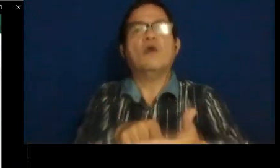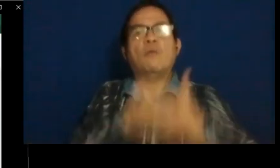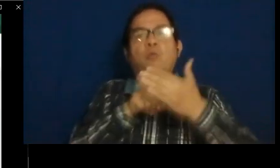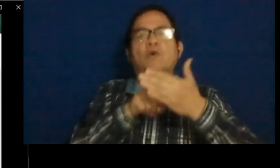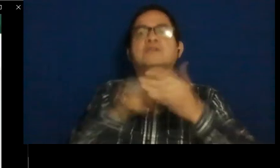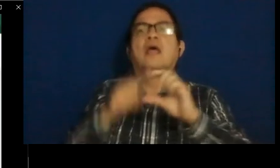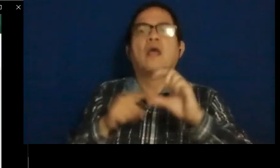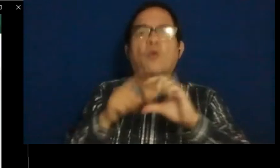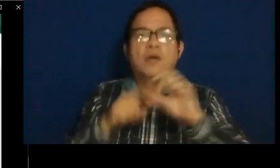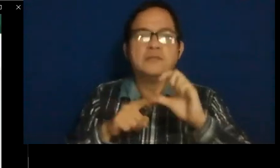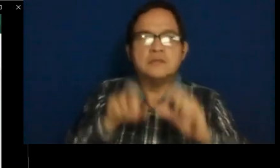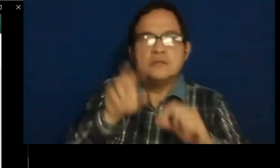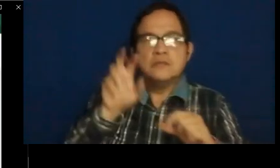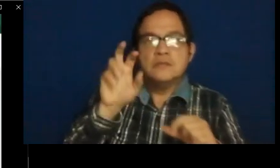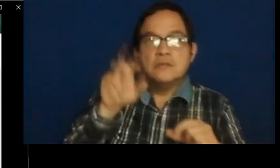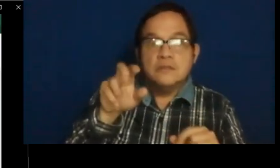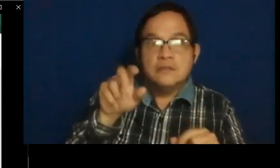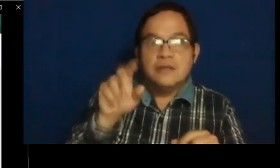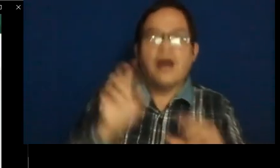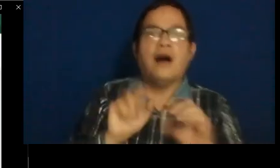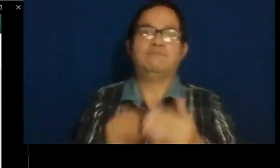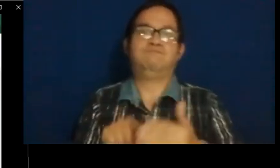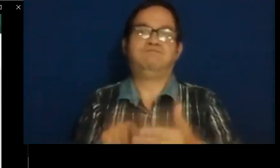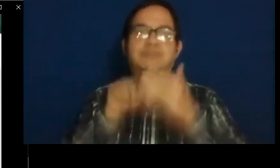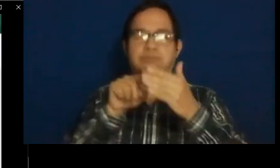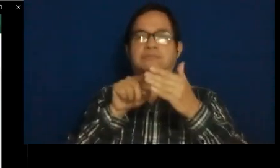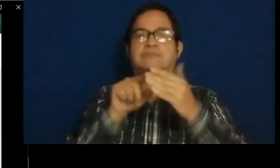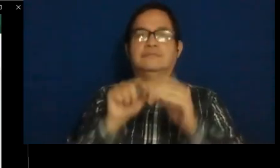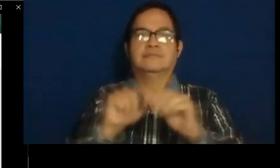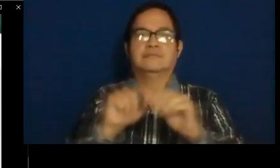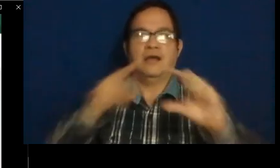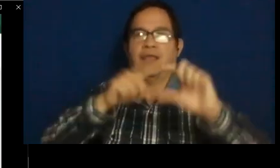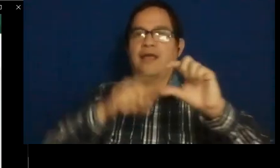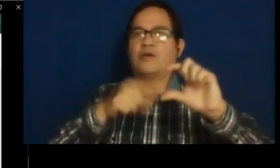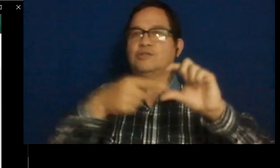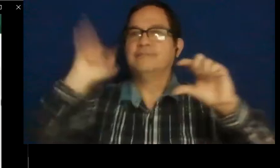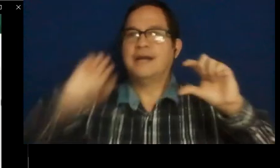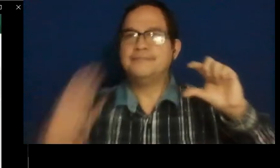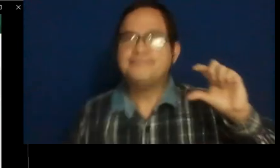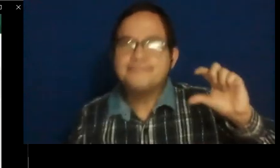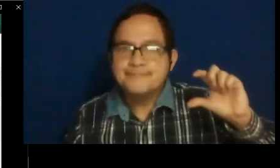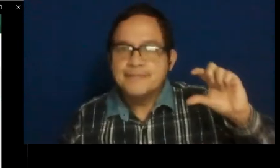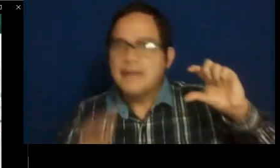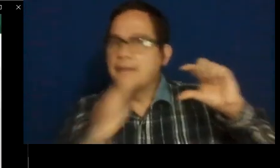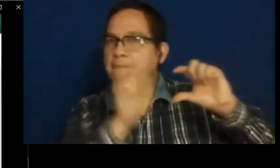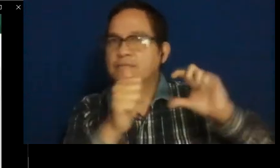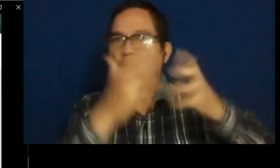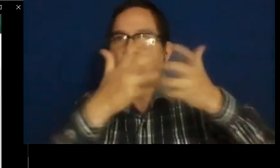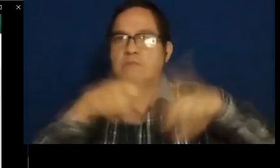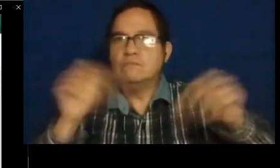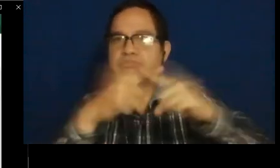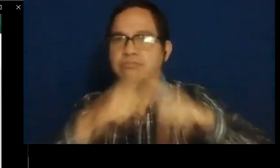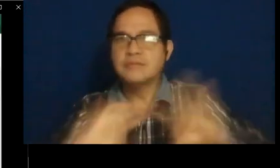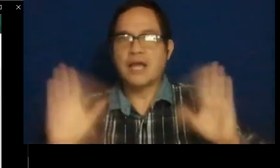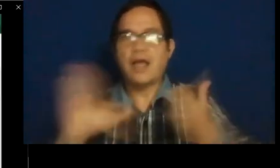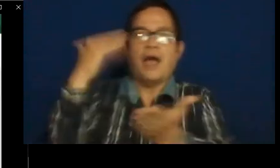hacer. Y al darle clic, mágicamente a ustedes les aparece la ecuación aquí. Eso es lo que hay que hacer, digamos que hasta el punto C.